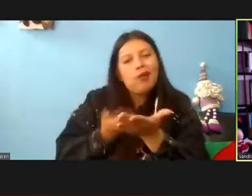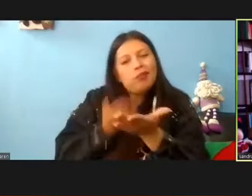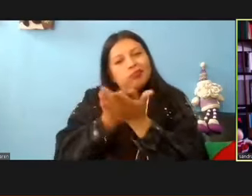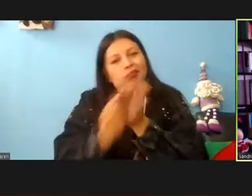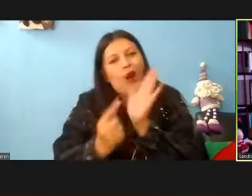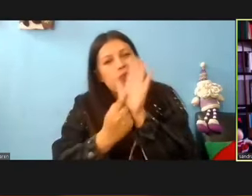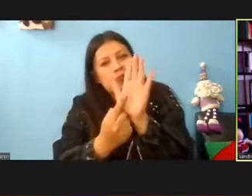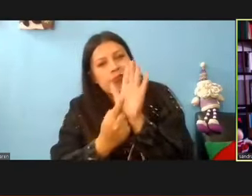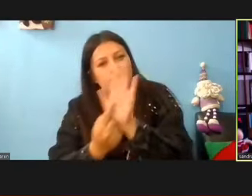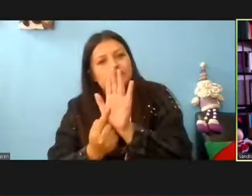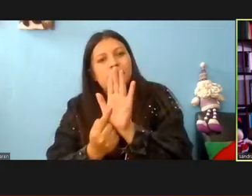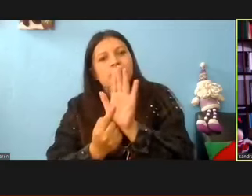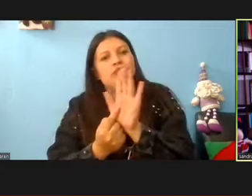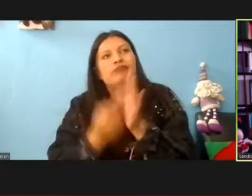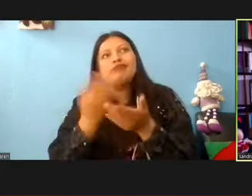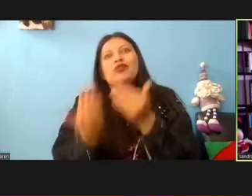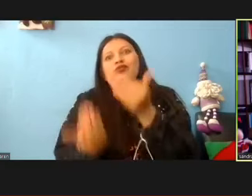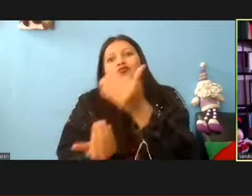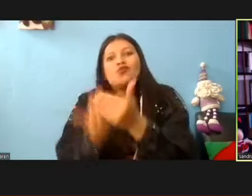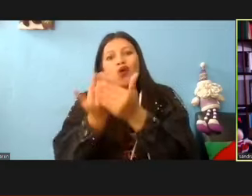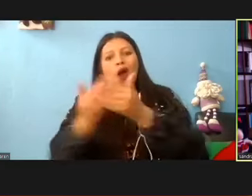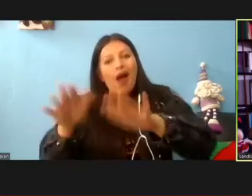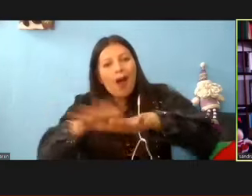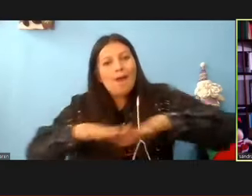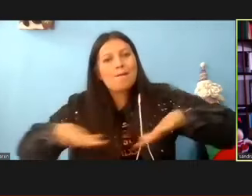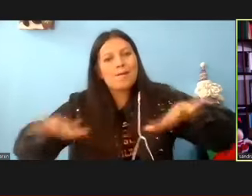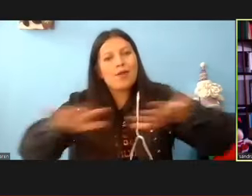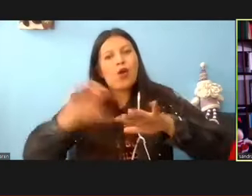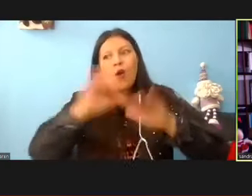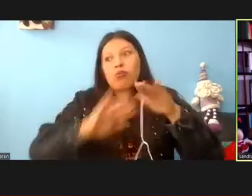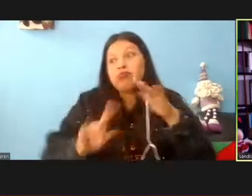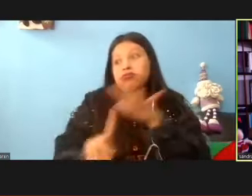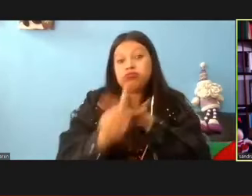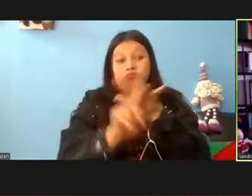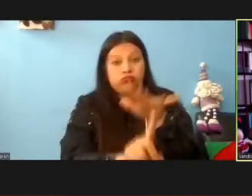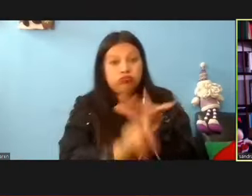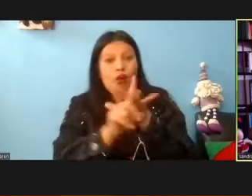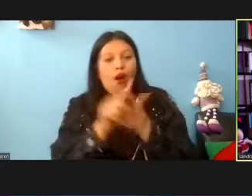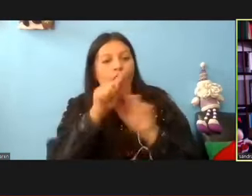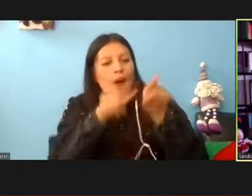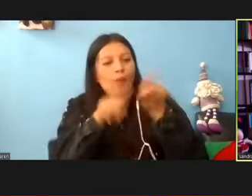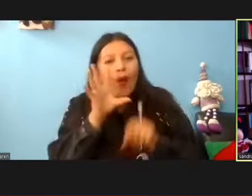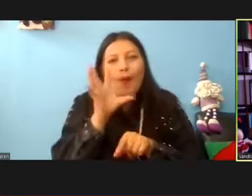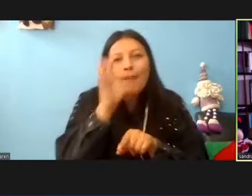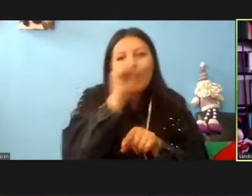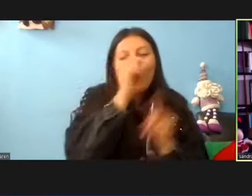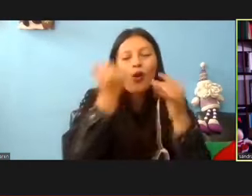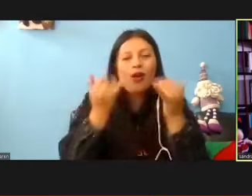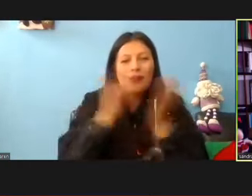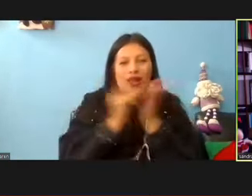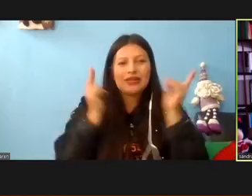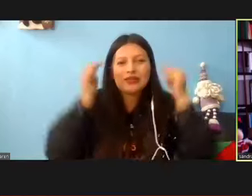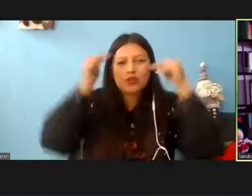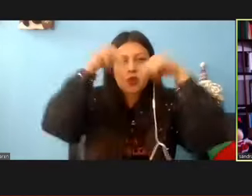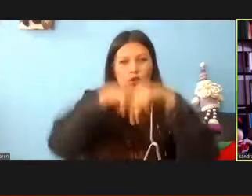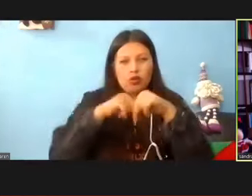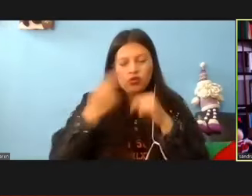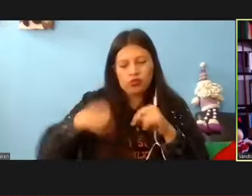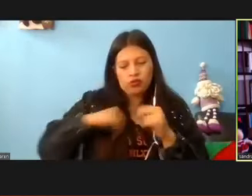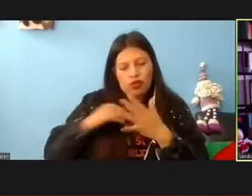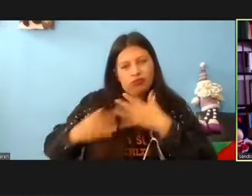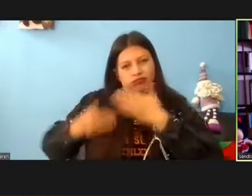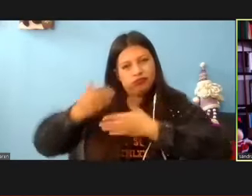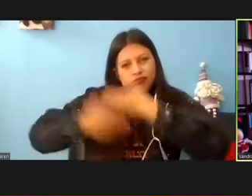presentaron, por los nuevos campos o campos emergentes que podríamos identificar en este encuentro que hemos venido